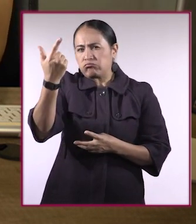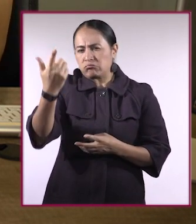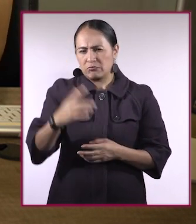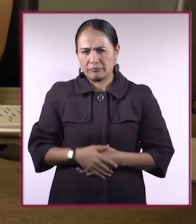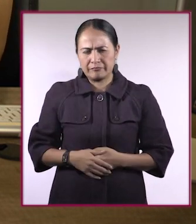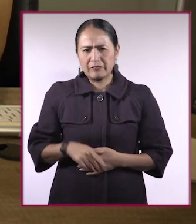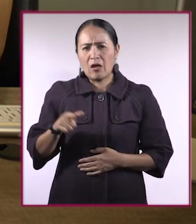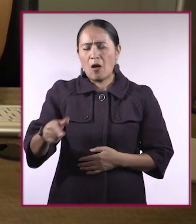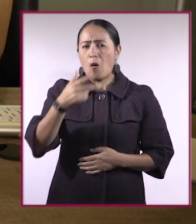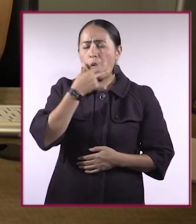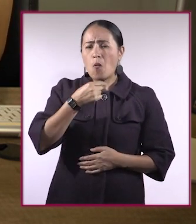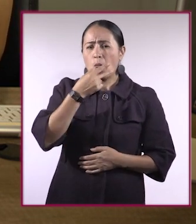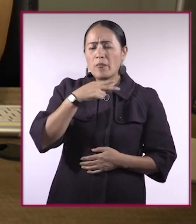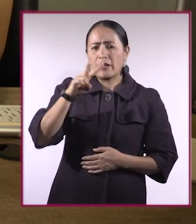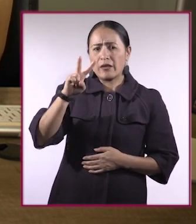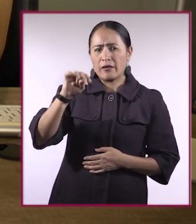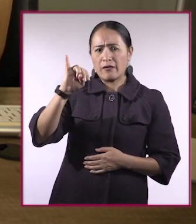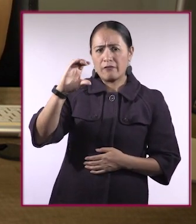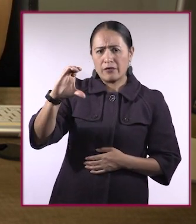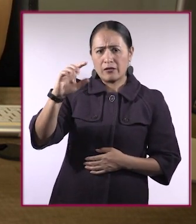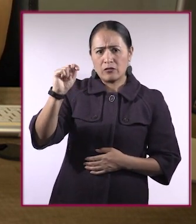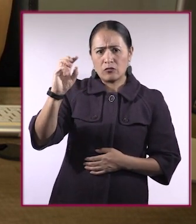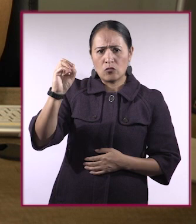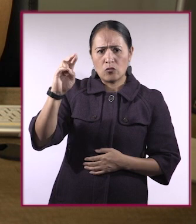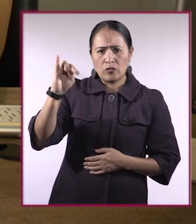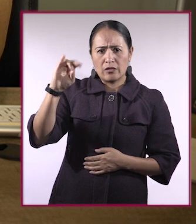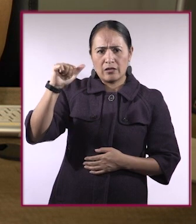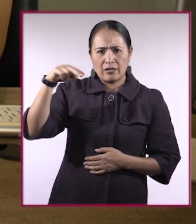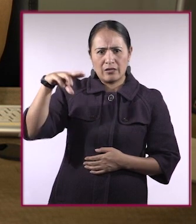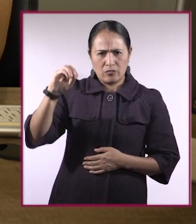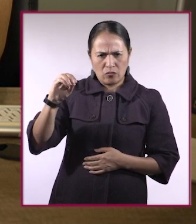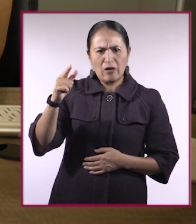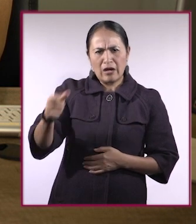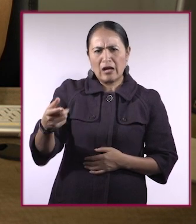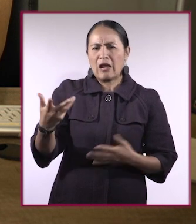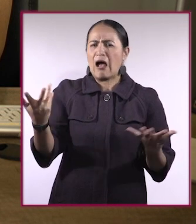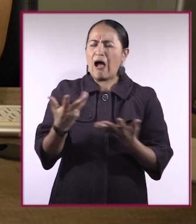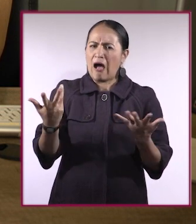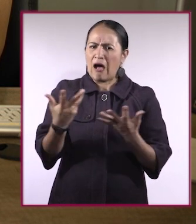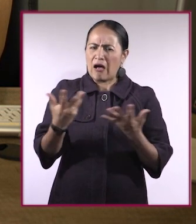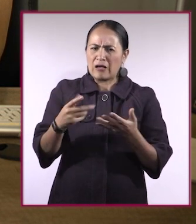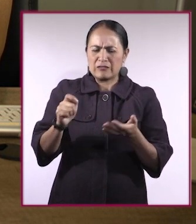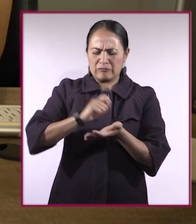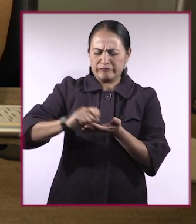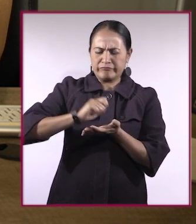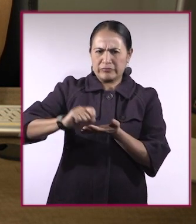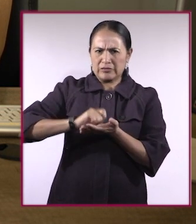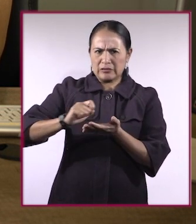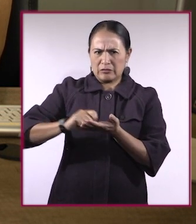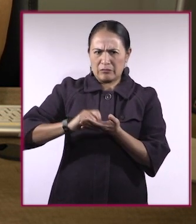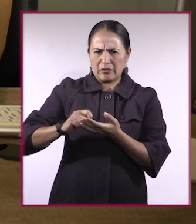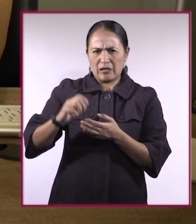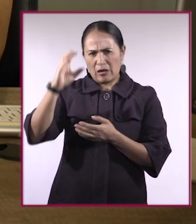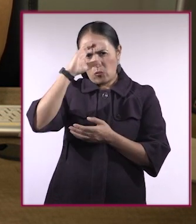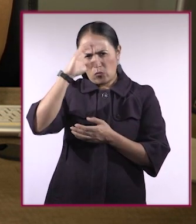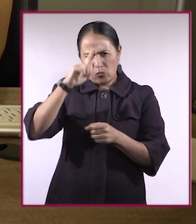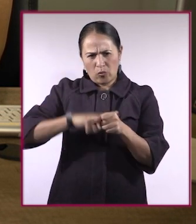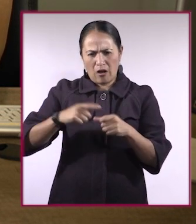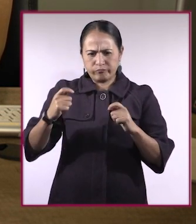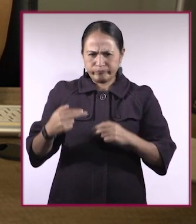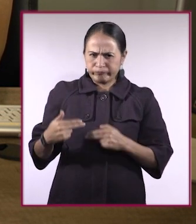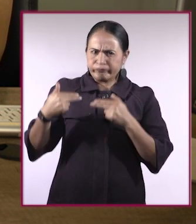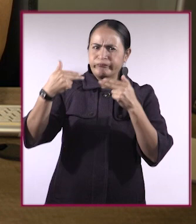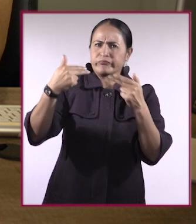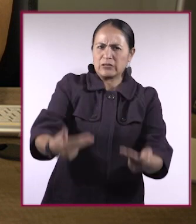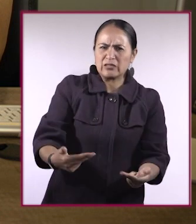creación. Para ello invitamos a Saberes Digitales a Victoriano Hernández. Él nos va a platicar acerca del uso del procesador de textos para la difusión